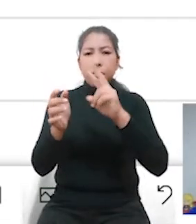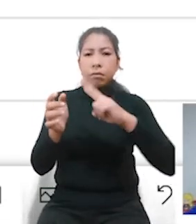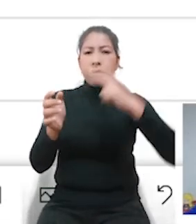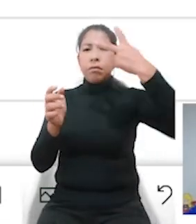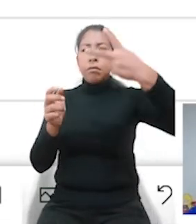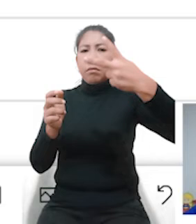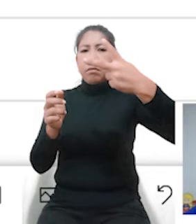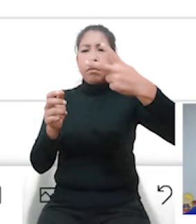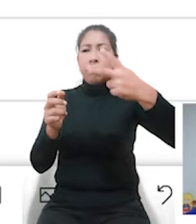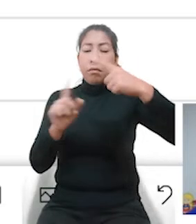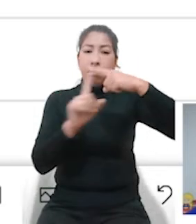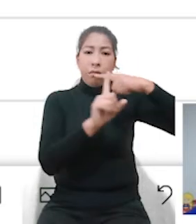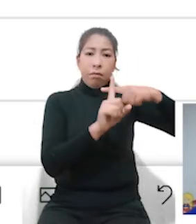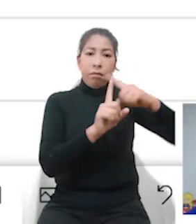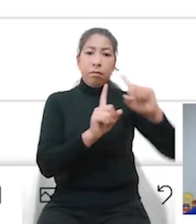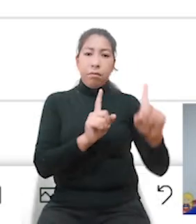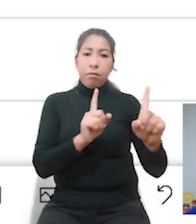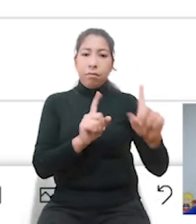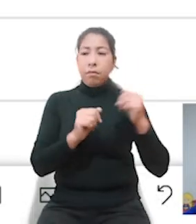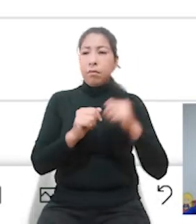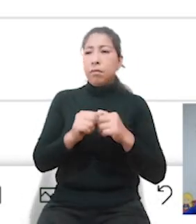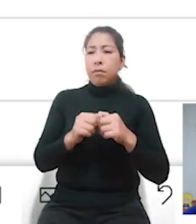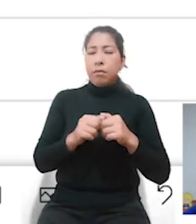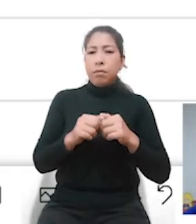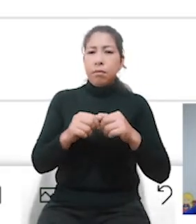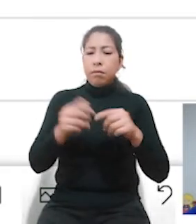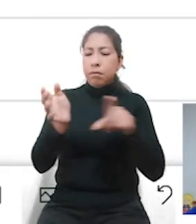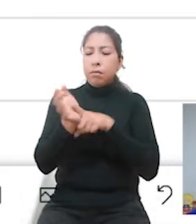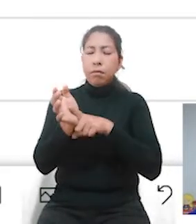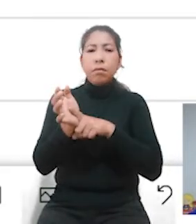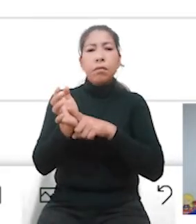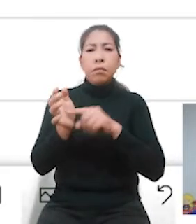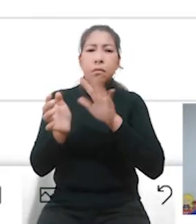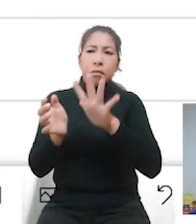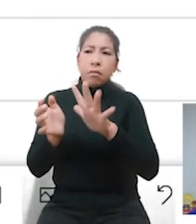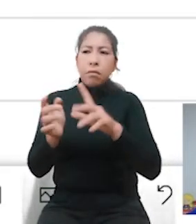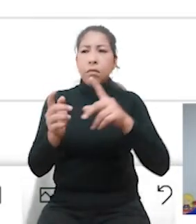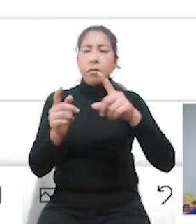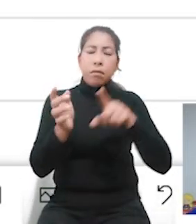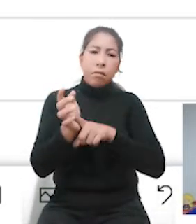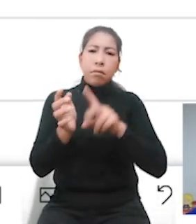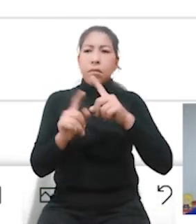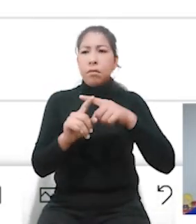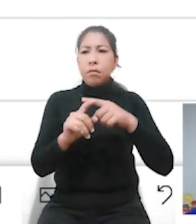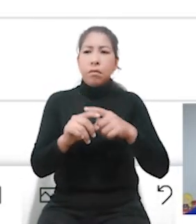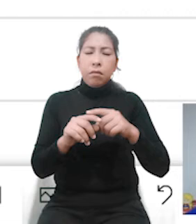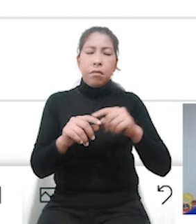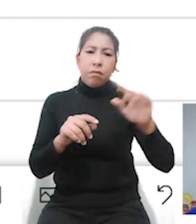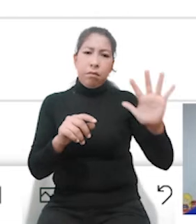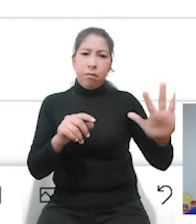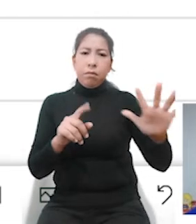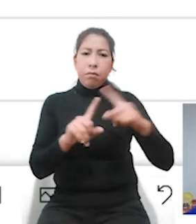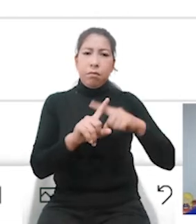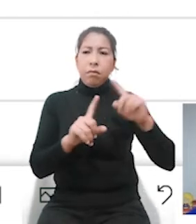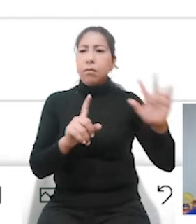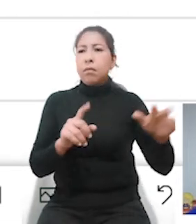cuadrado multiplicado 2 veces nos da más 1, menos 5 por menos 1, menos por menos más, y 5 por